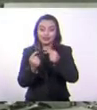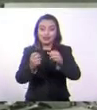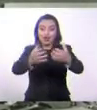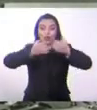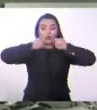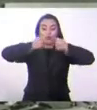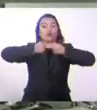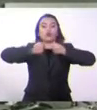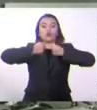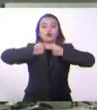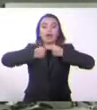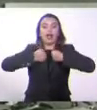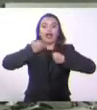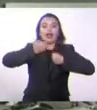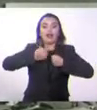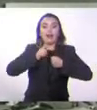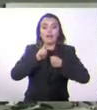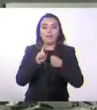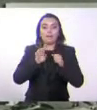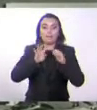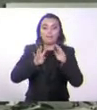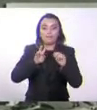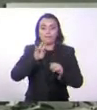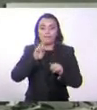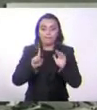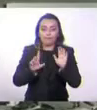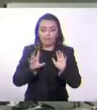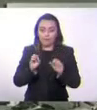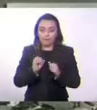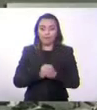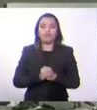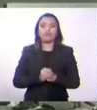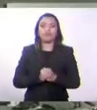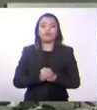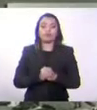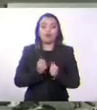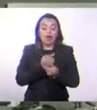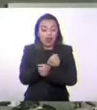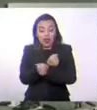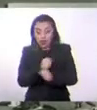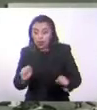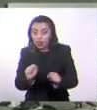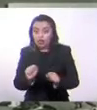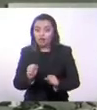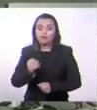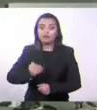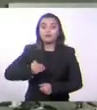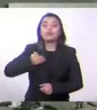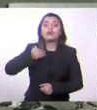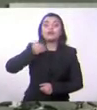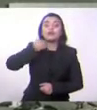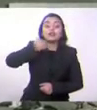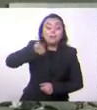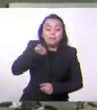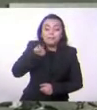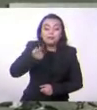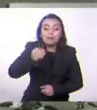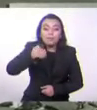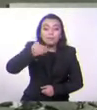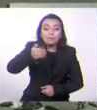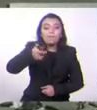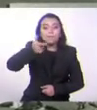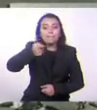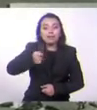que se exilió a México, Checoslovaquia y Cuba. Finalmente decidió volver clandestinamente a